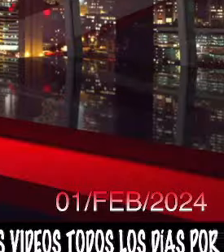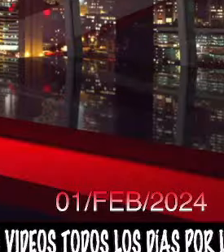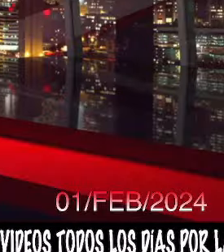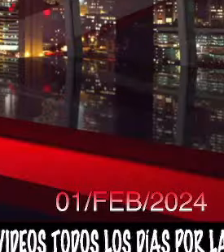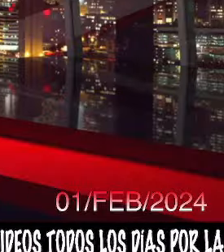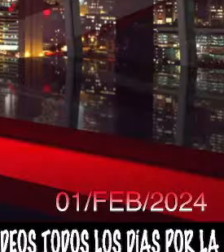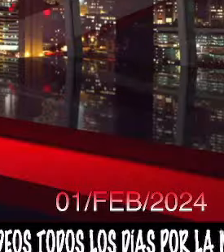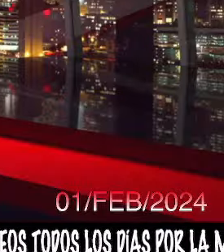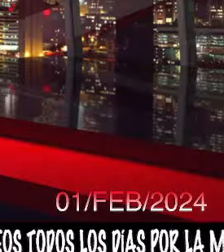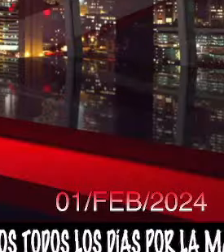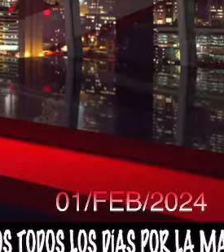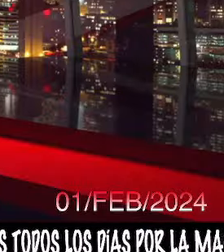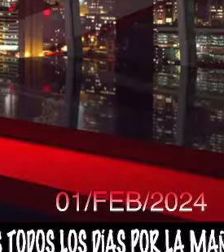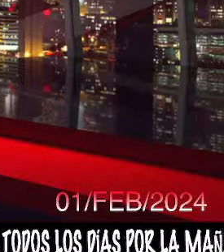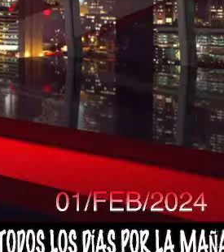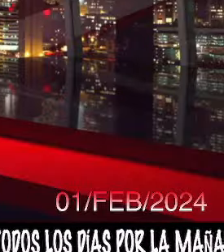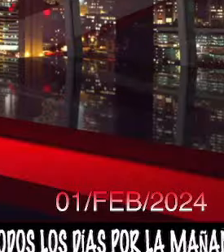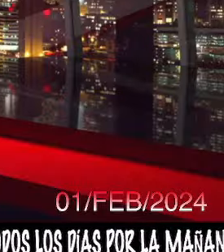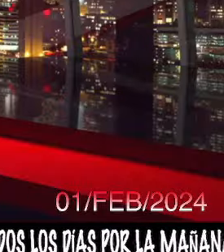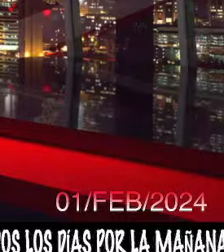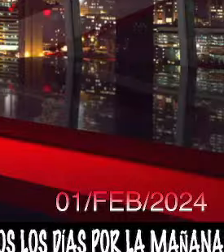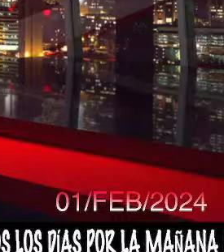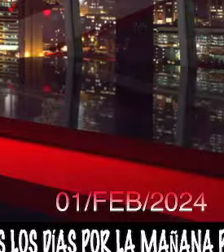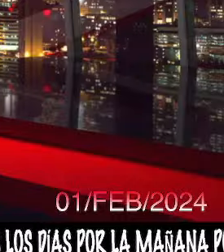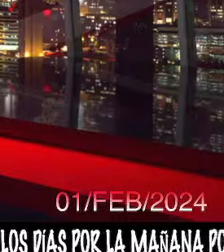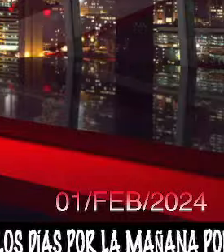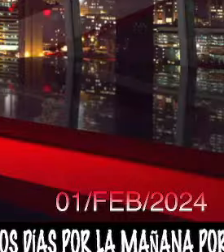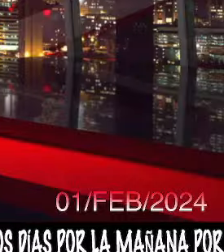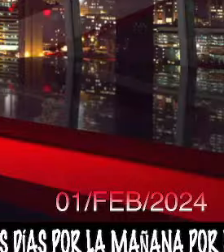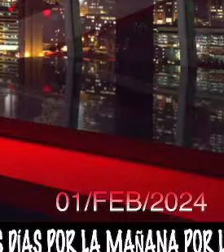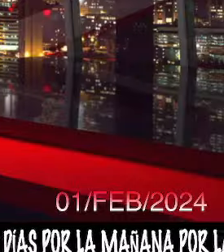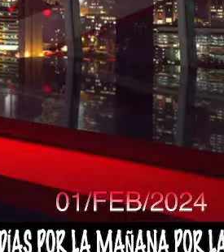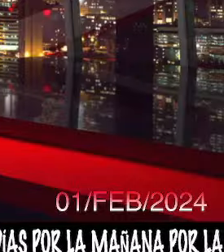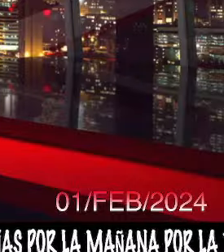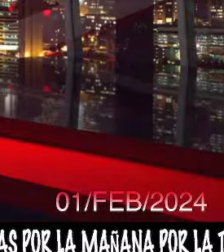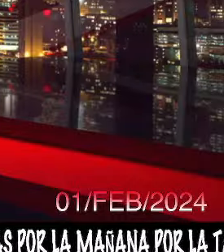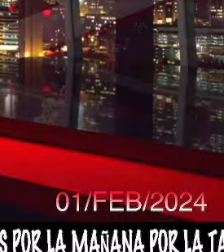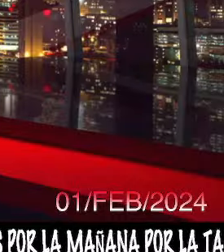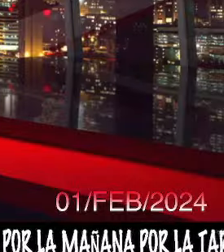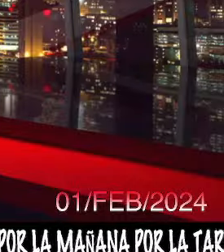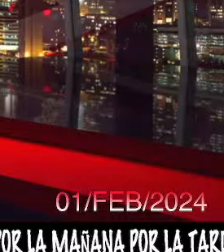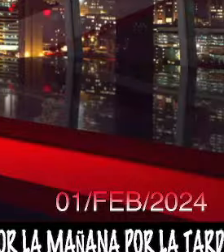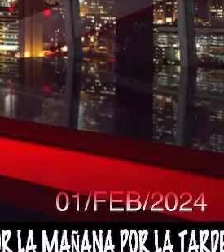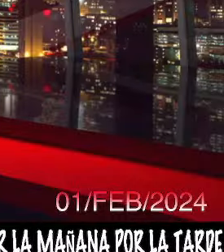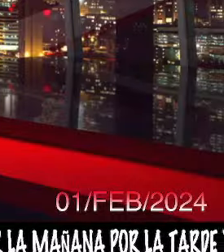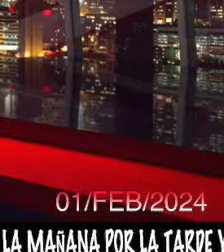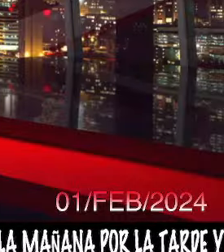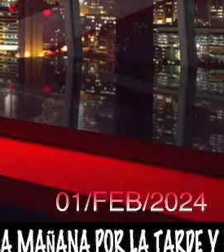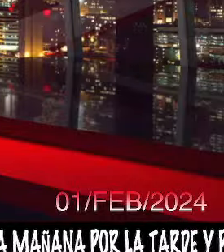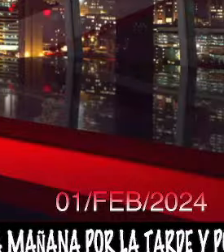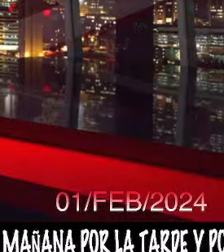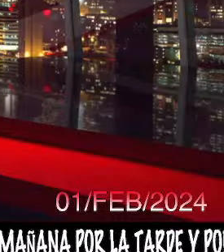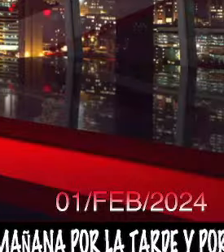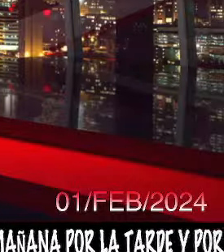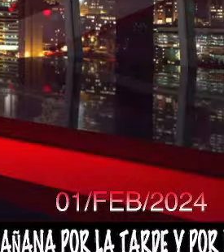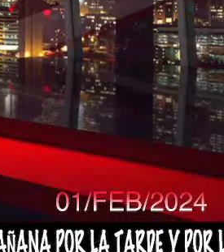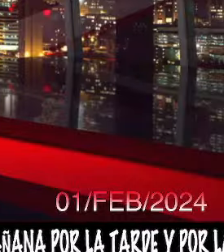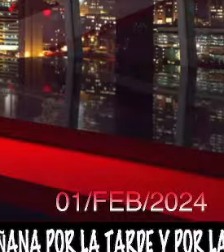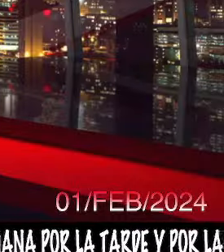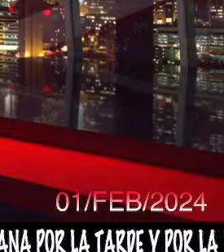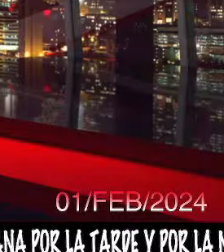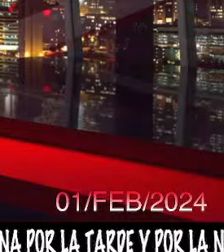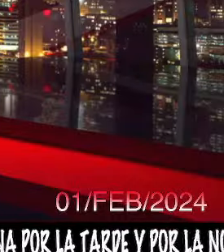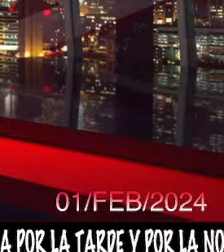la doctora Claudia Sheinbaum, y todo tiene congruencia. Desde que arrancamos esta transmisión justamente con el mensaje presidencial, el llamado al Plan